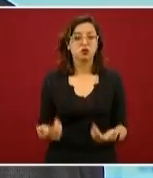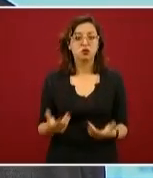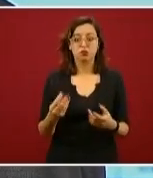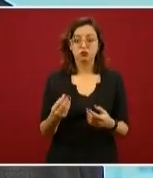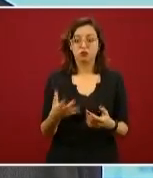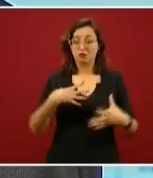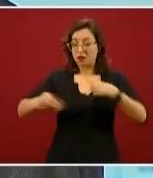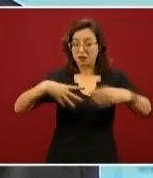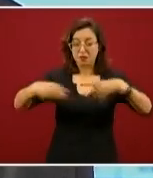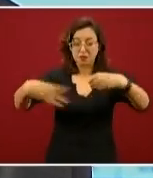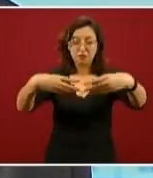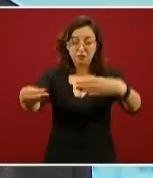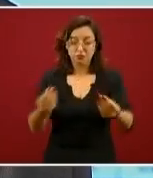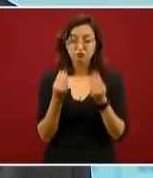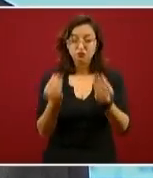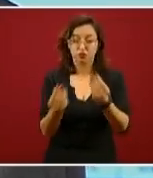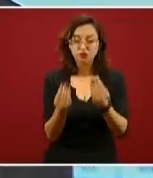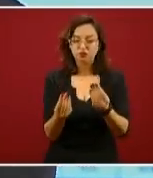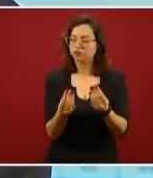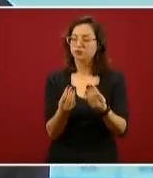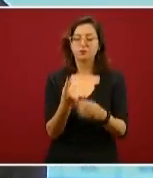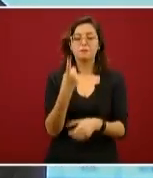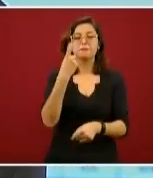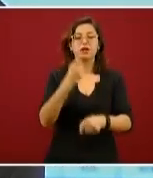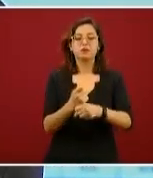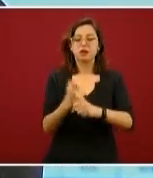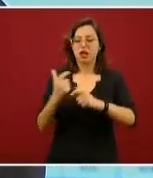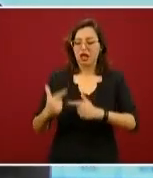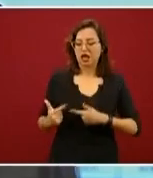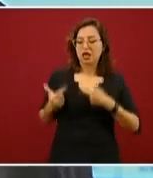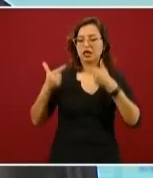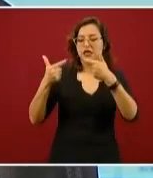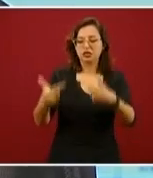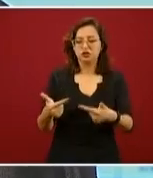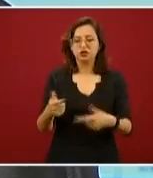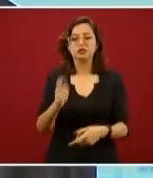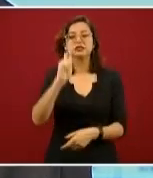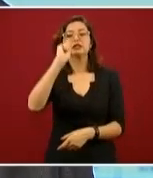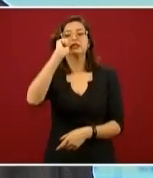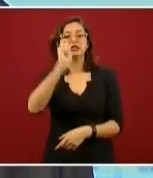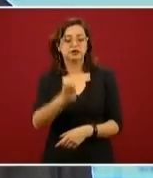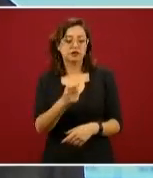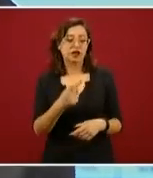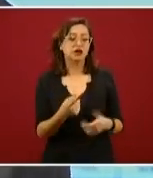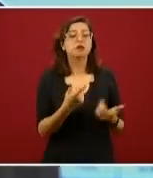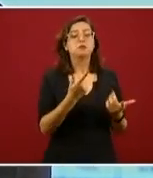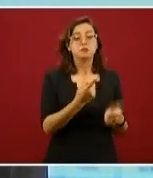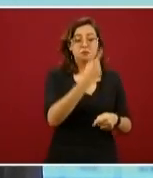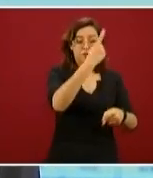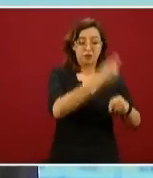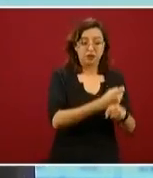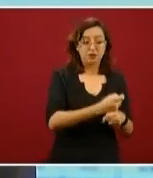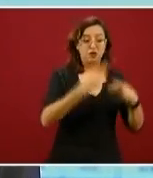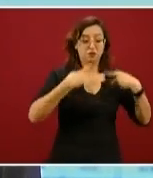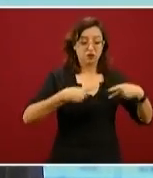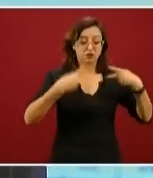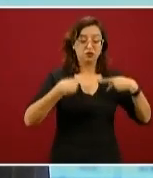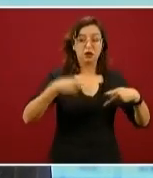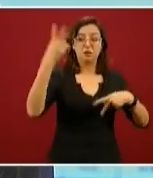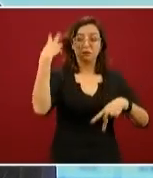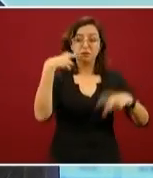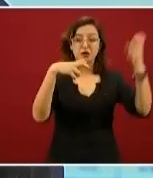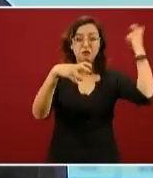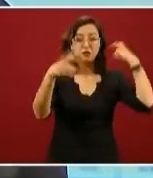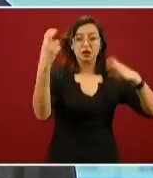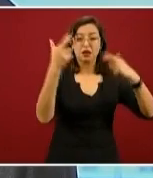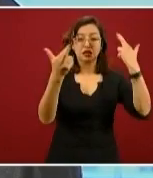generación de transmisión que nos permite ver que los contagios de personas que provienen de otras partes del mundo pueden propagarse al